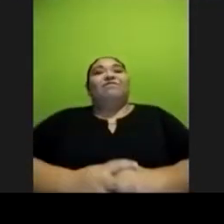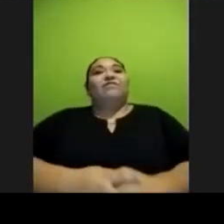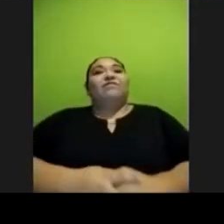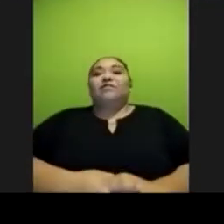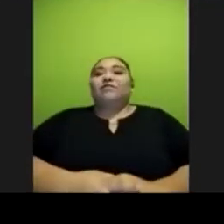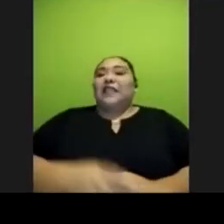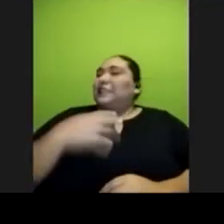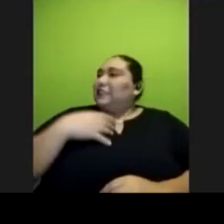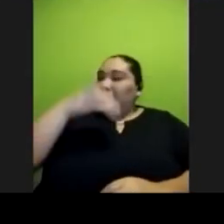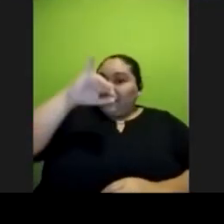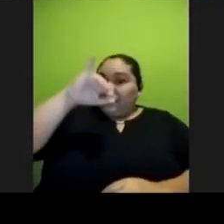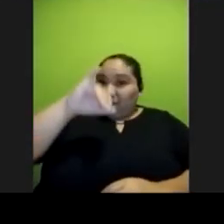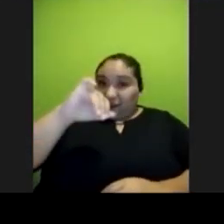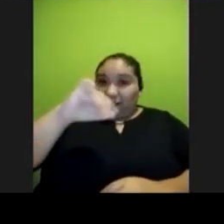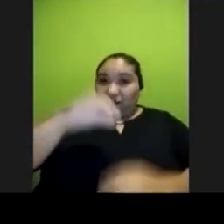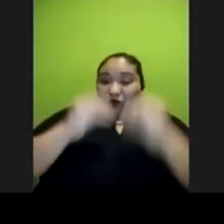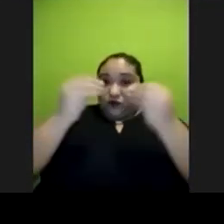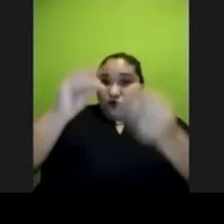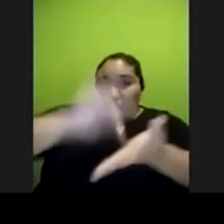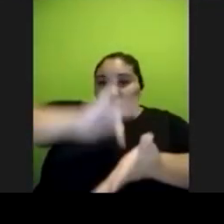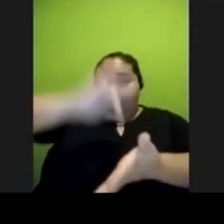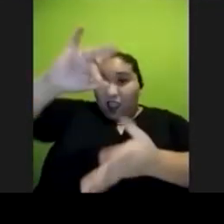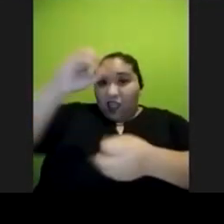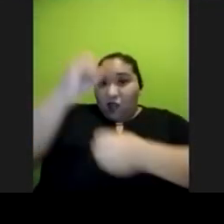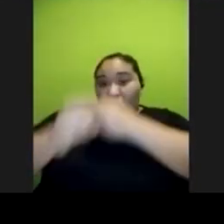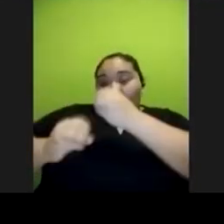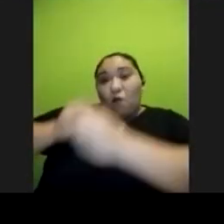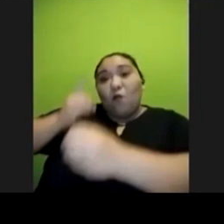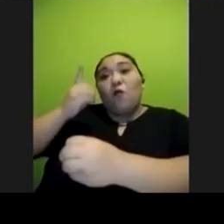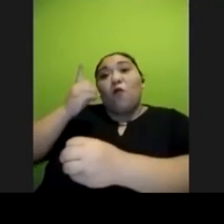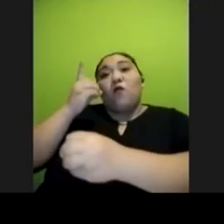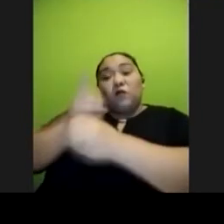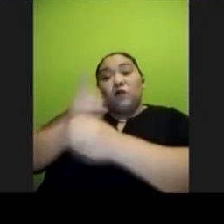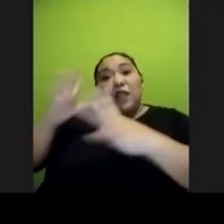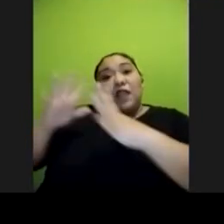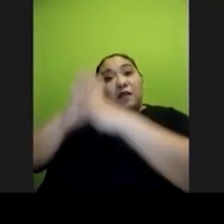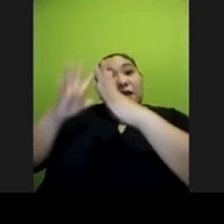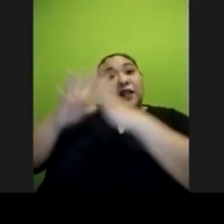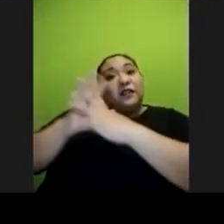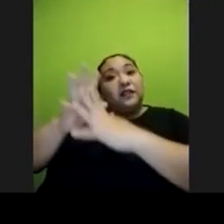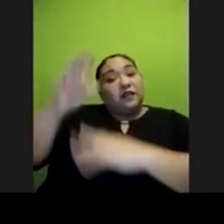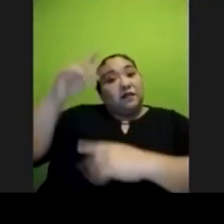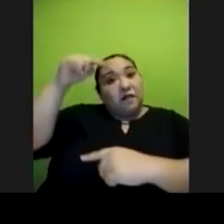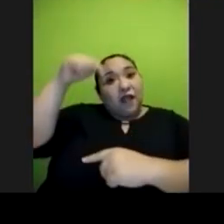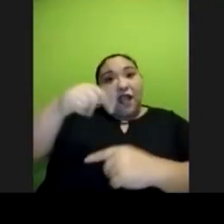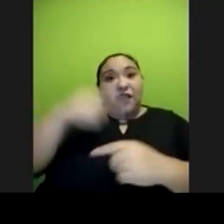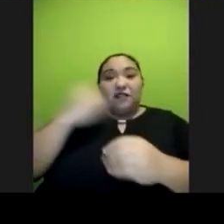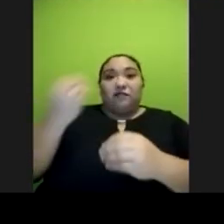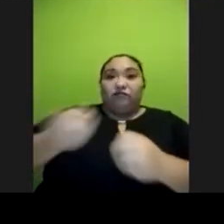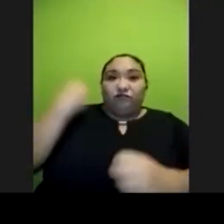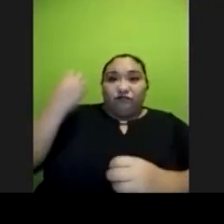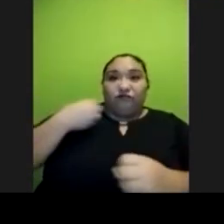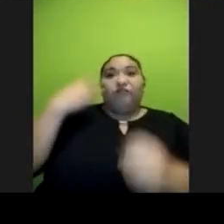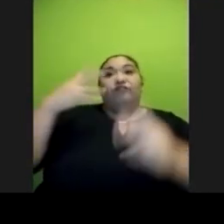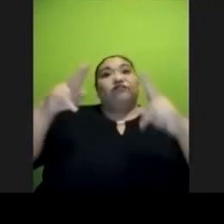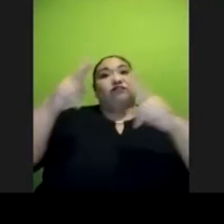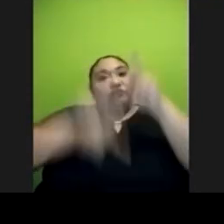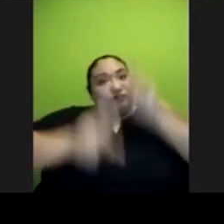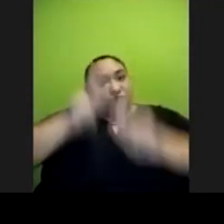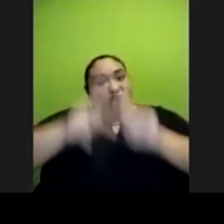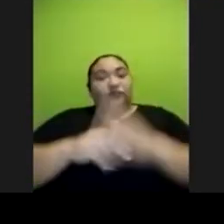de participar en este conversatorio. Mira, la historia humana